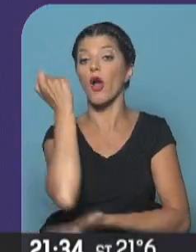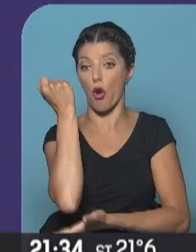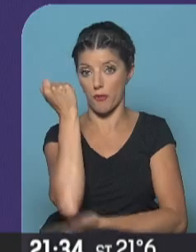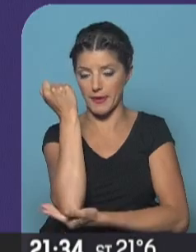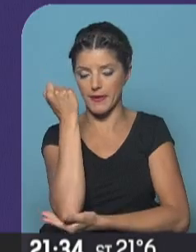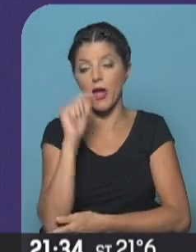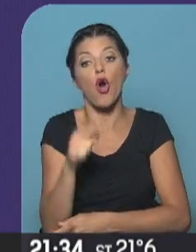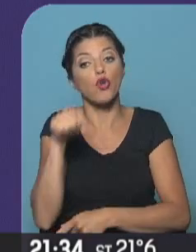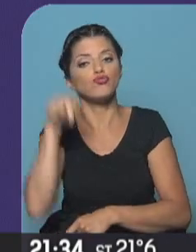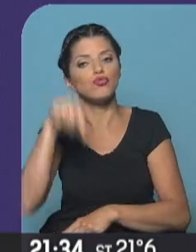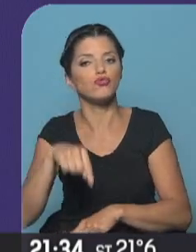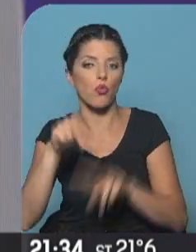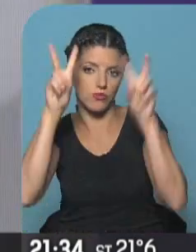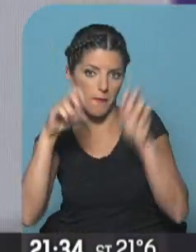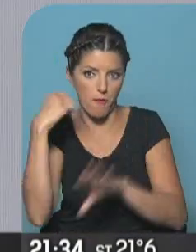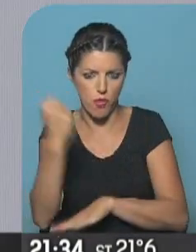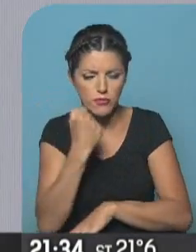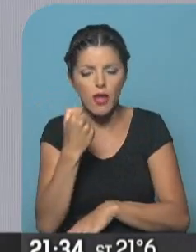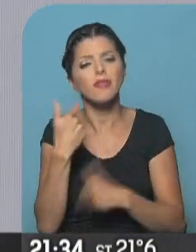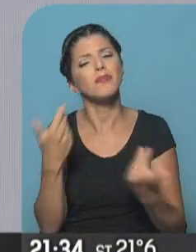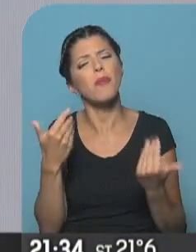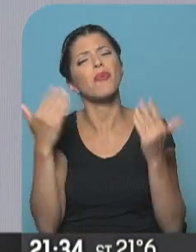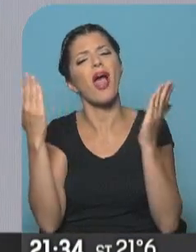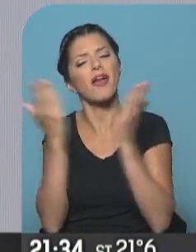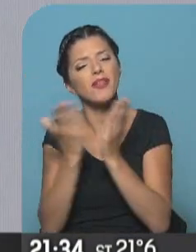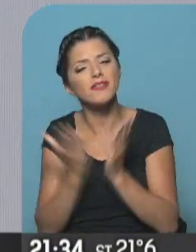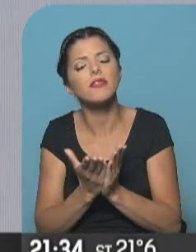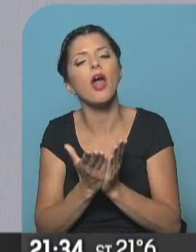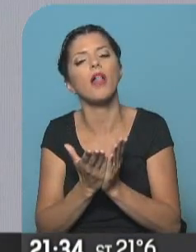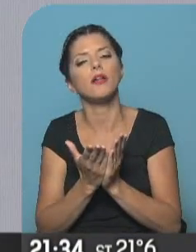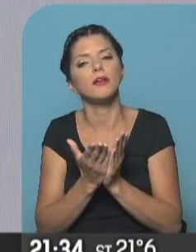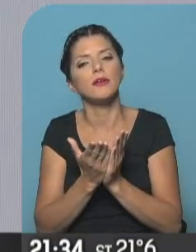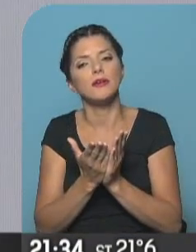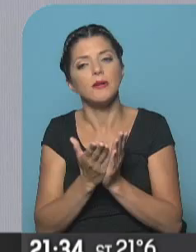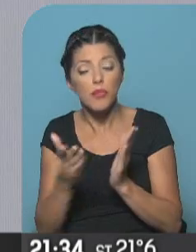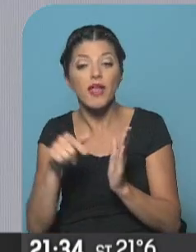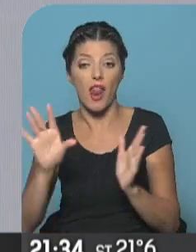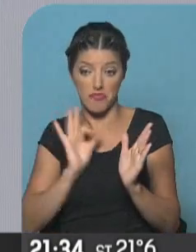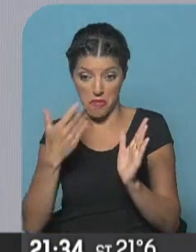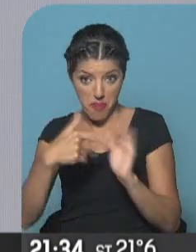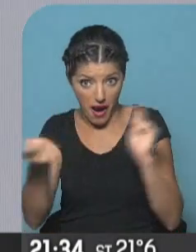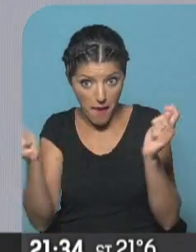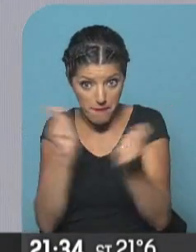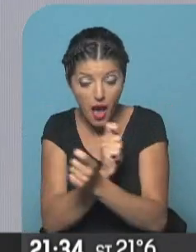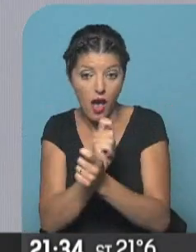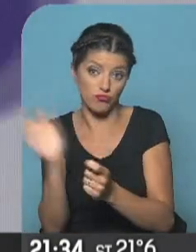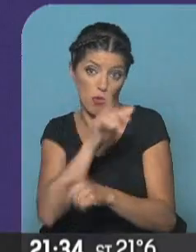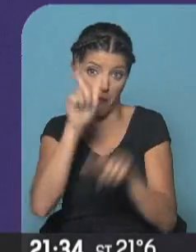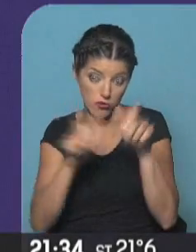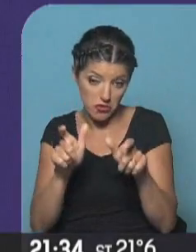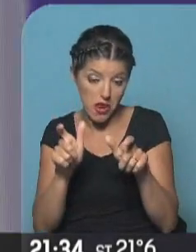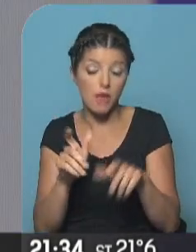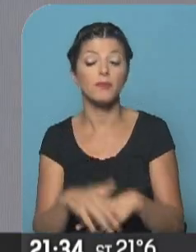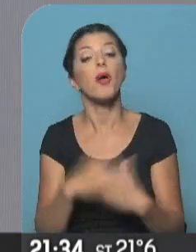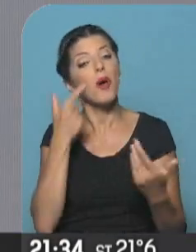los temas centrales del día, para analizarla, para tener detalles, porque esto nos puede cambiar la vida en muchos aspectos a todos los ciudadanos argentinos.